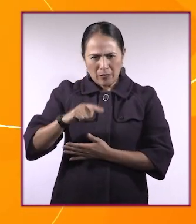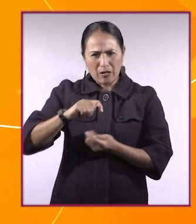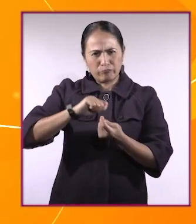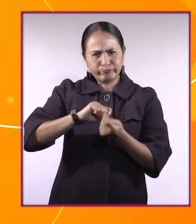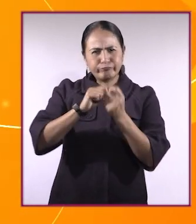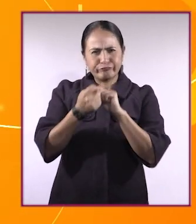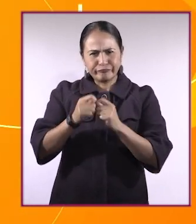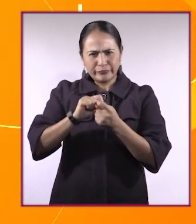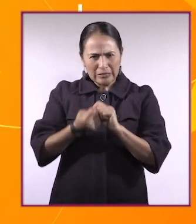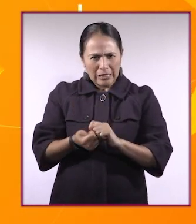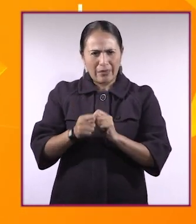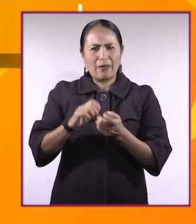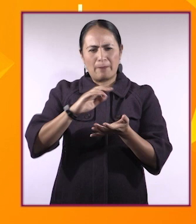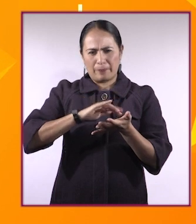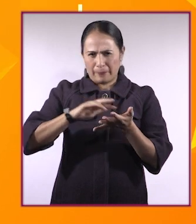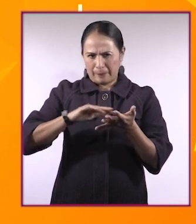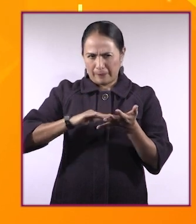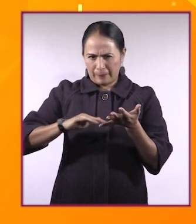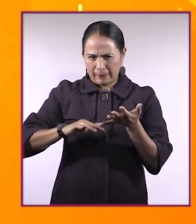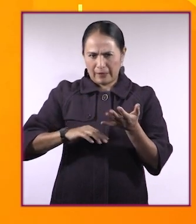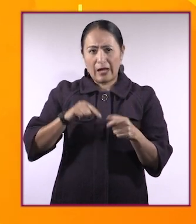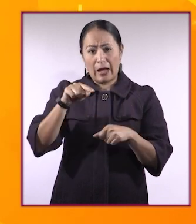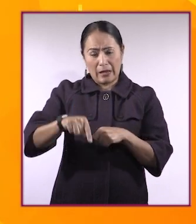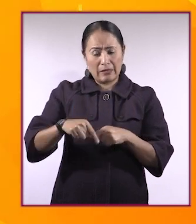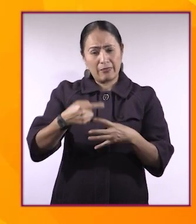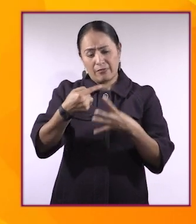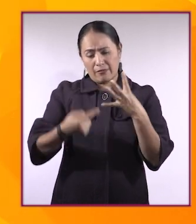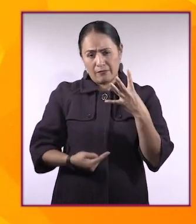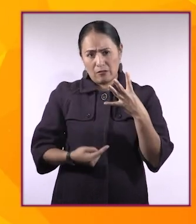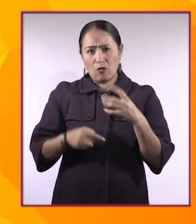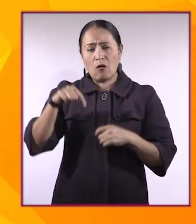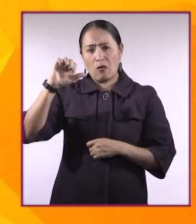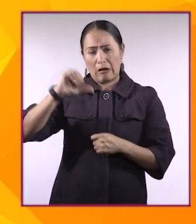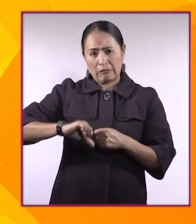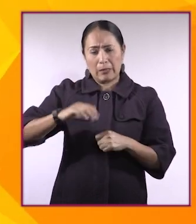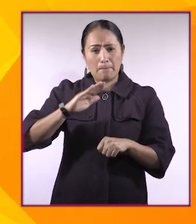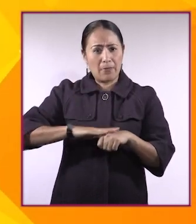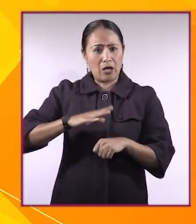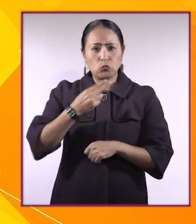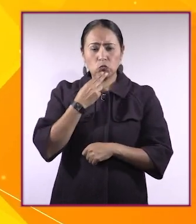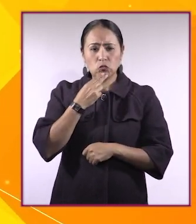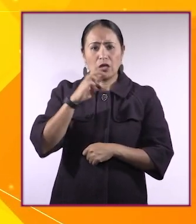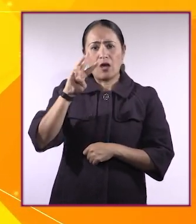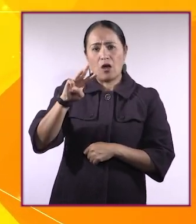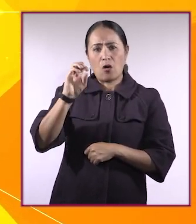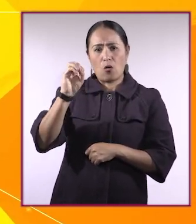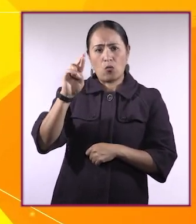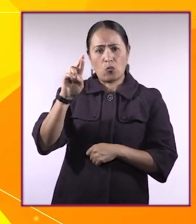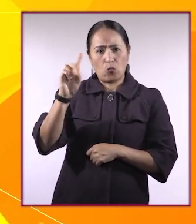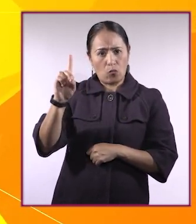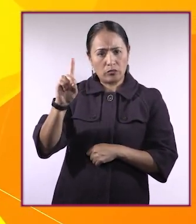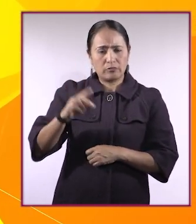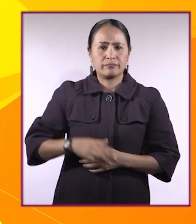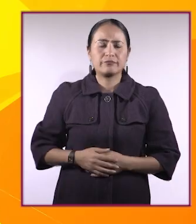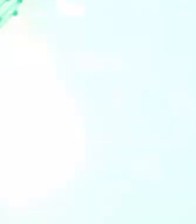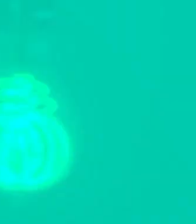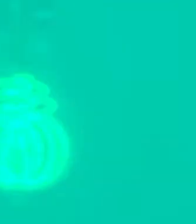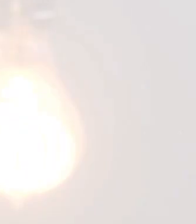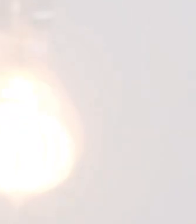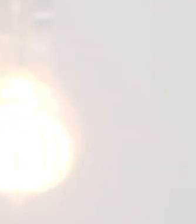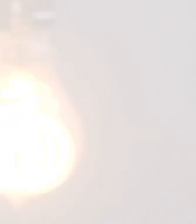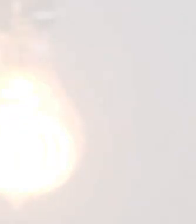los programas y aplicaciones diseñados para procesar textos. Existen de varios tipos, el más popular es